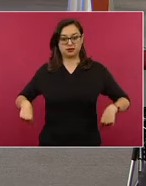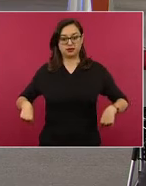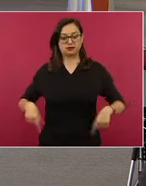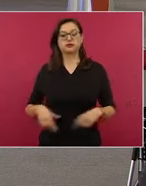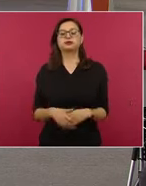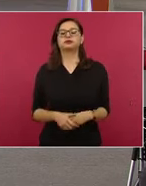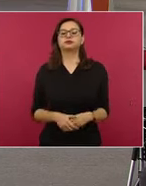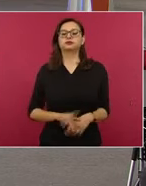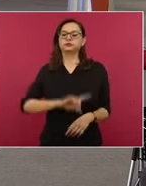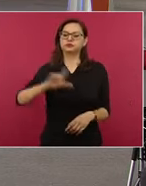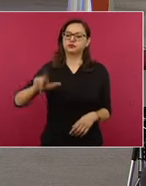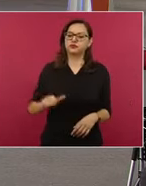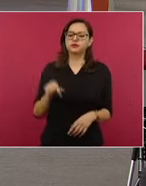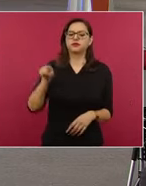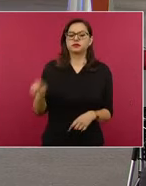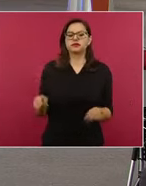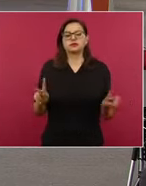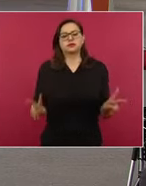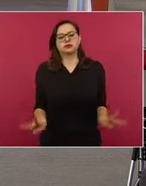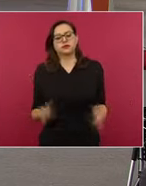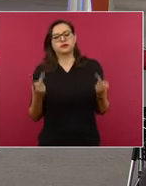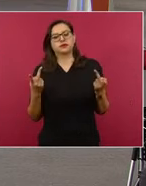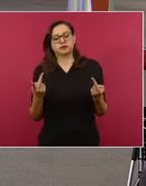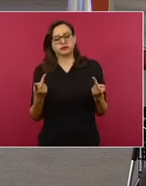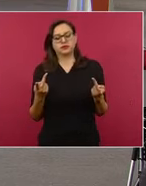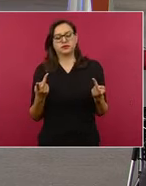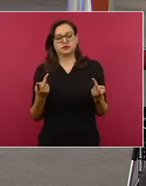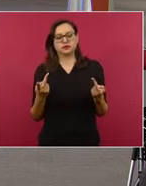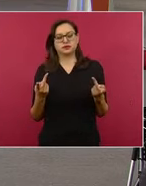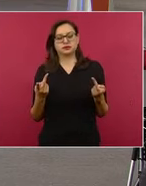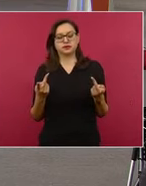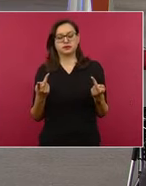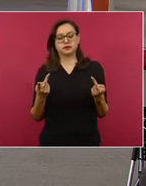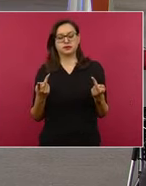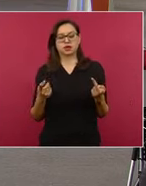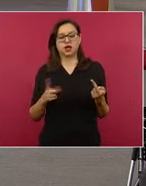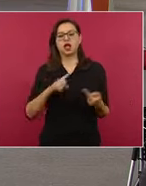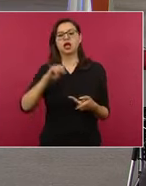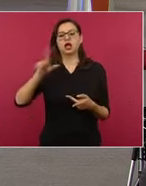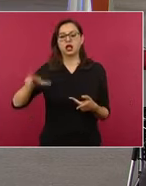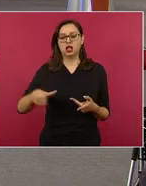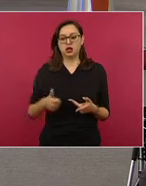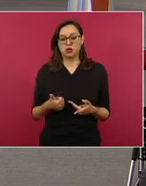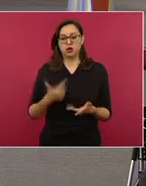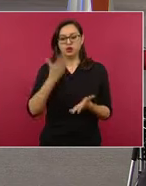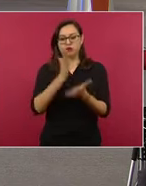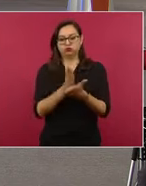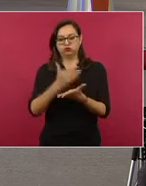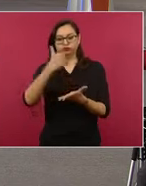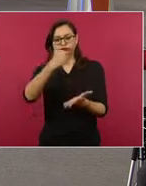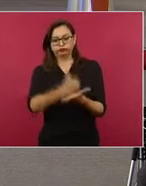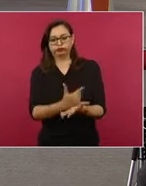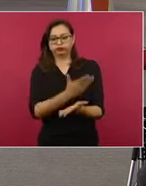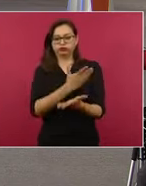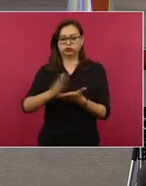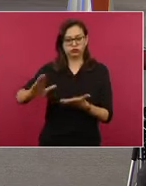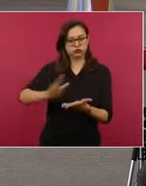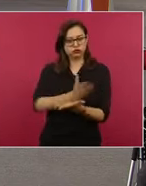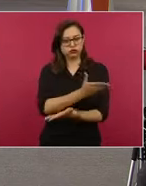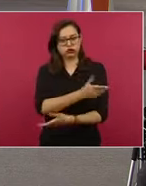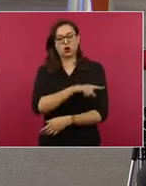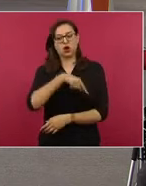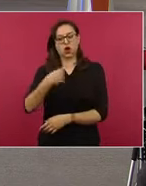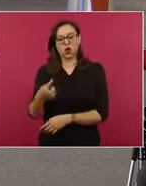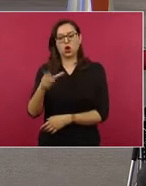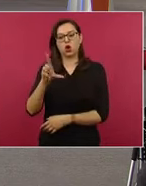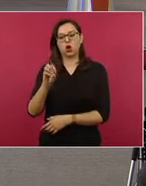Y él fue el que vendió el terreno y luego ya Lore construyó la